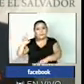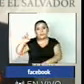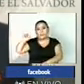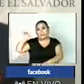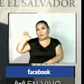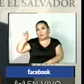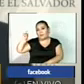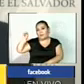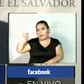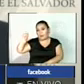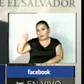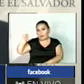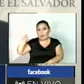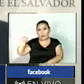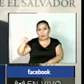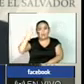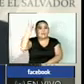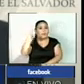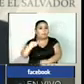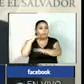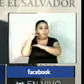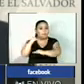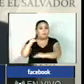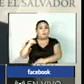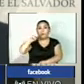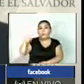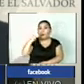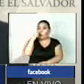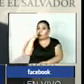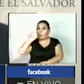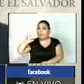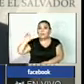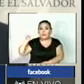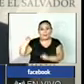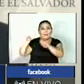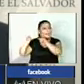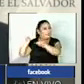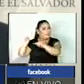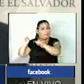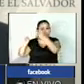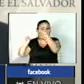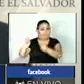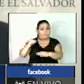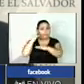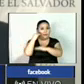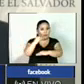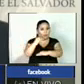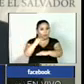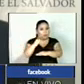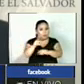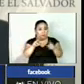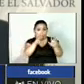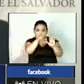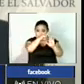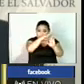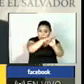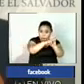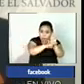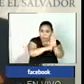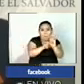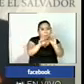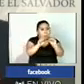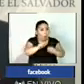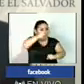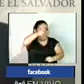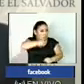hasta el 30 de junio de este año y existen pues algunas medidas de pago a plazo